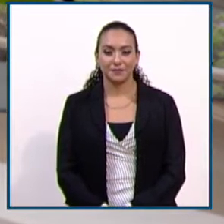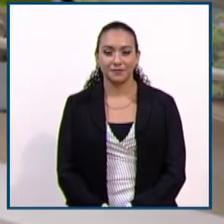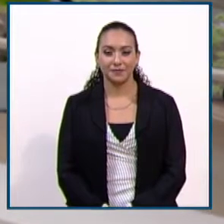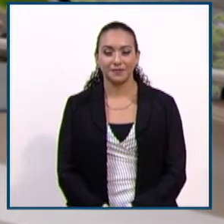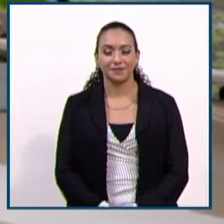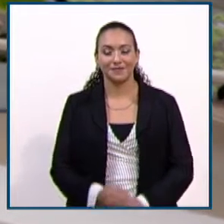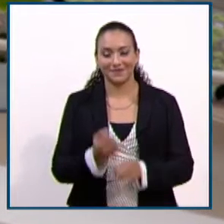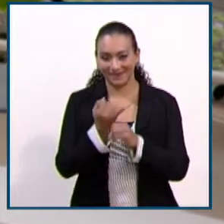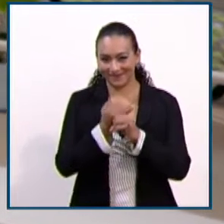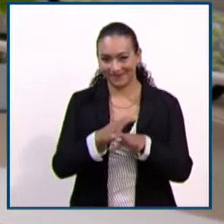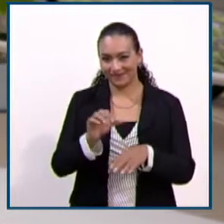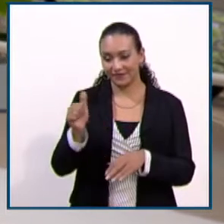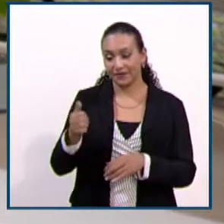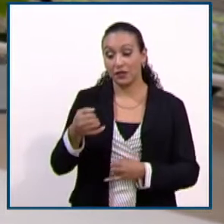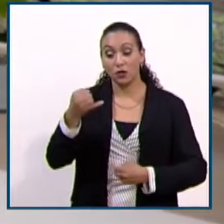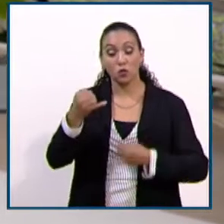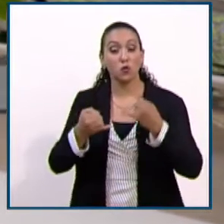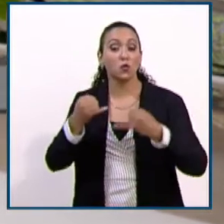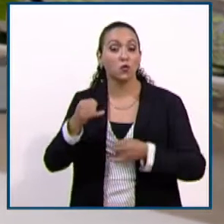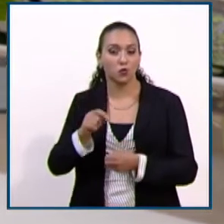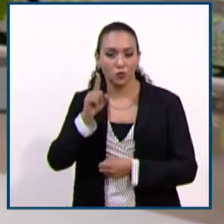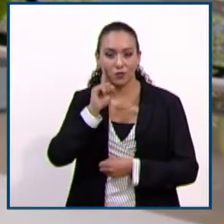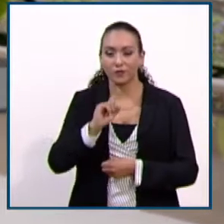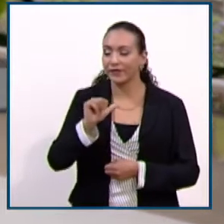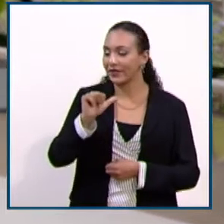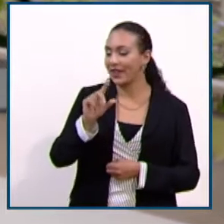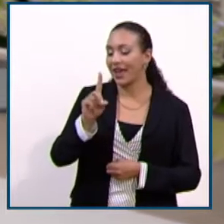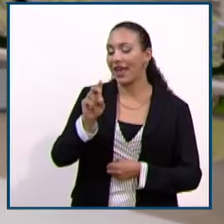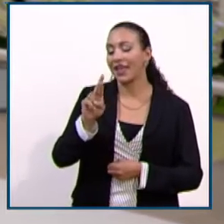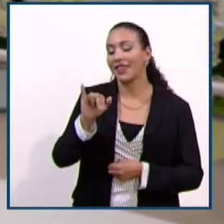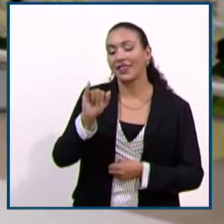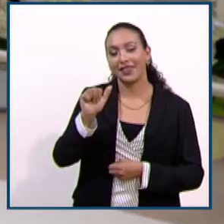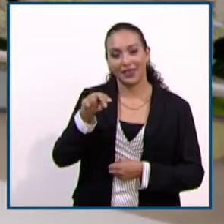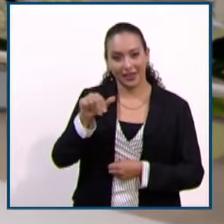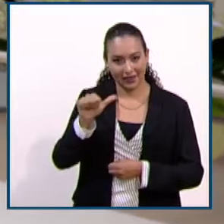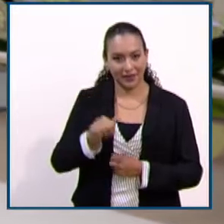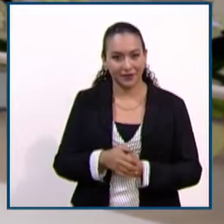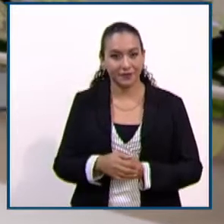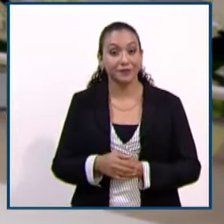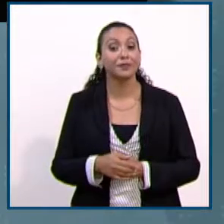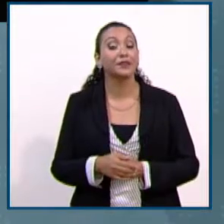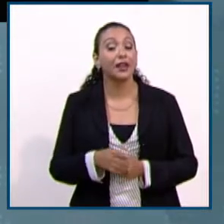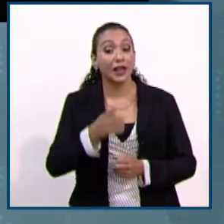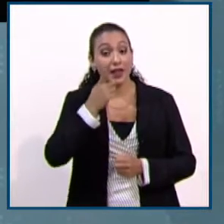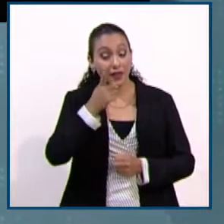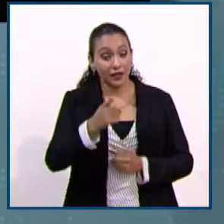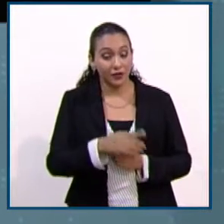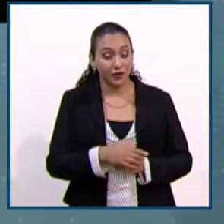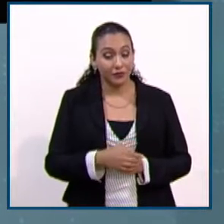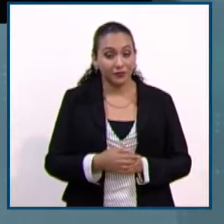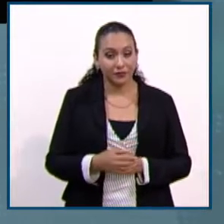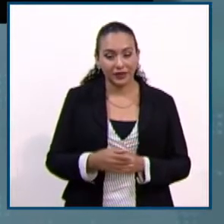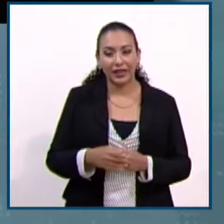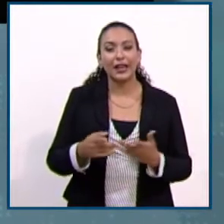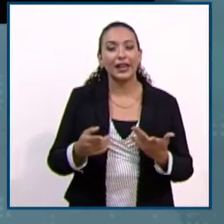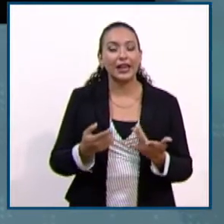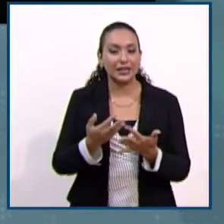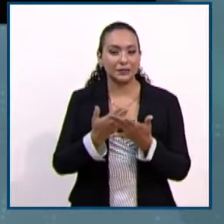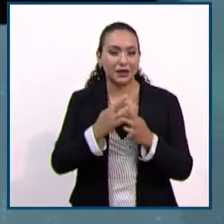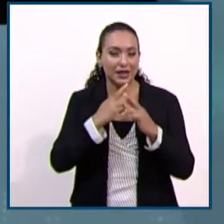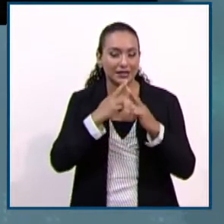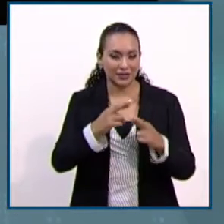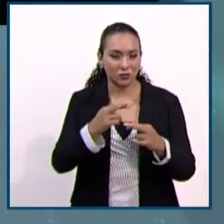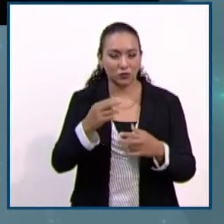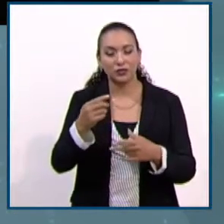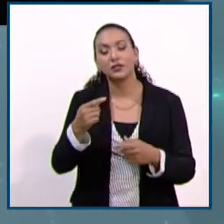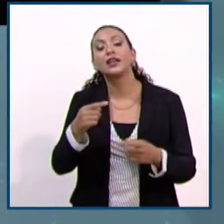En otra información, la jueza octava de distrito, Adriana Yolanda Vega Marroquín, decretó dejar sin efectos las medidas cautelares dictadas en